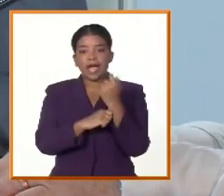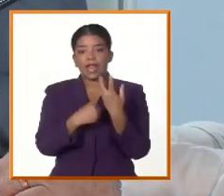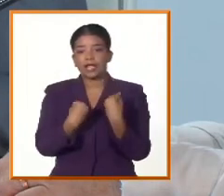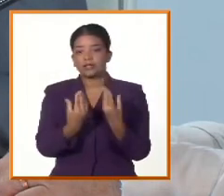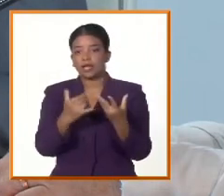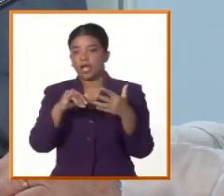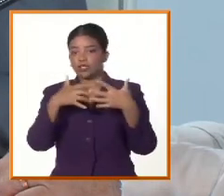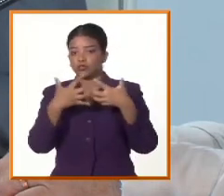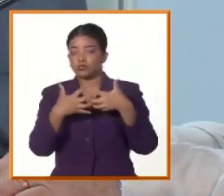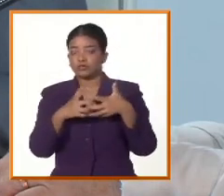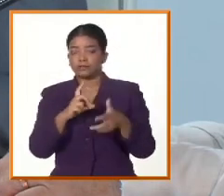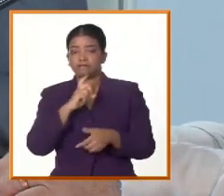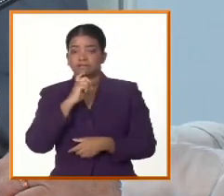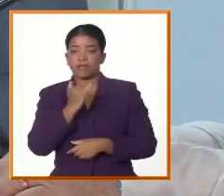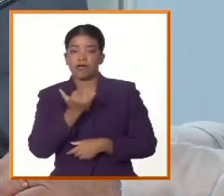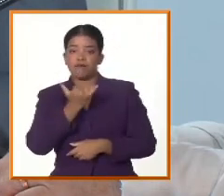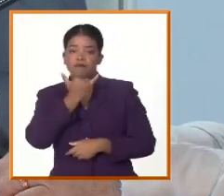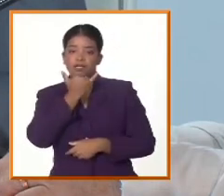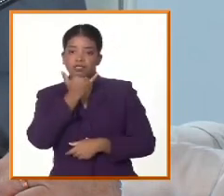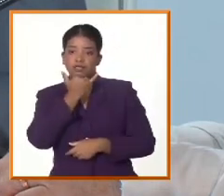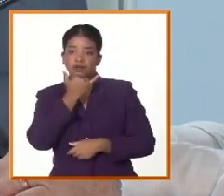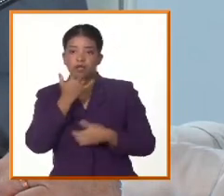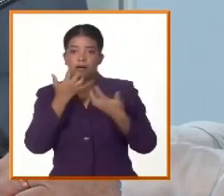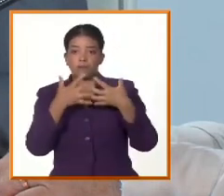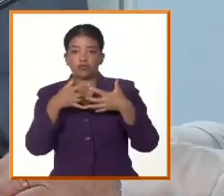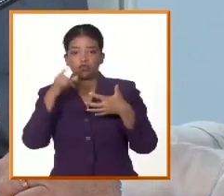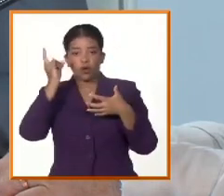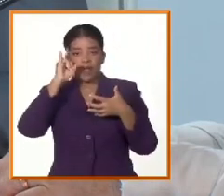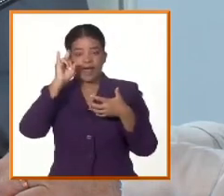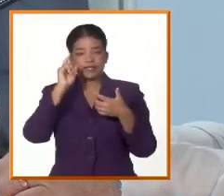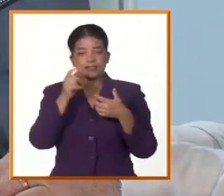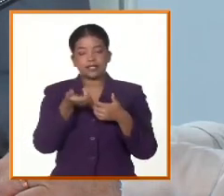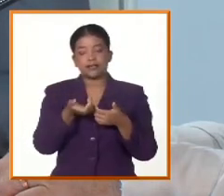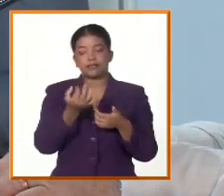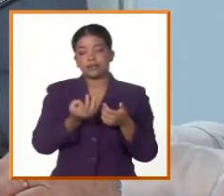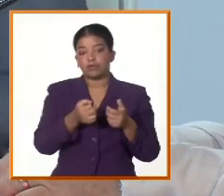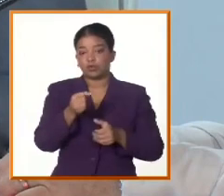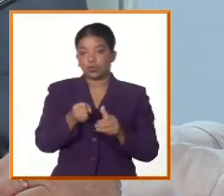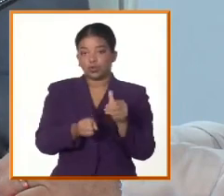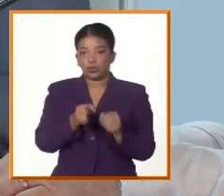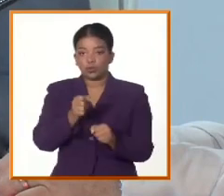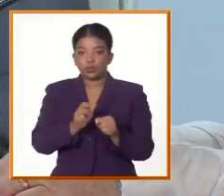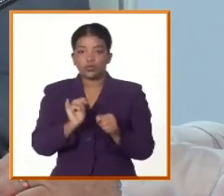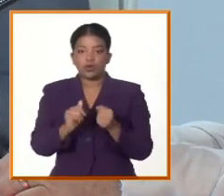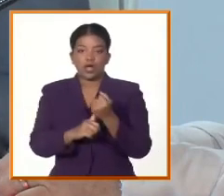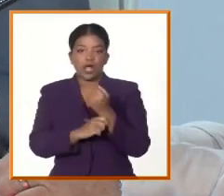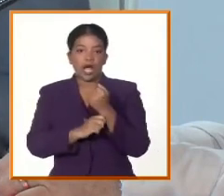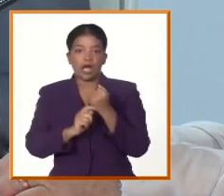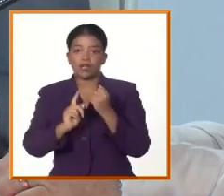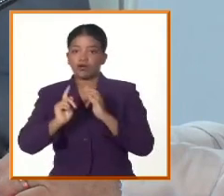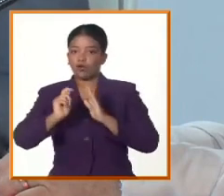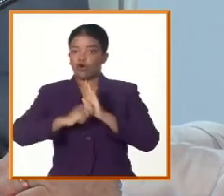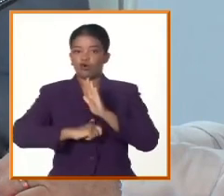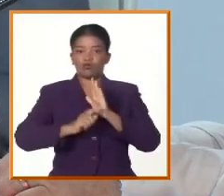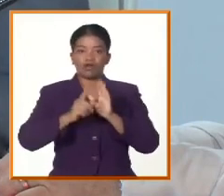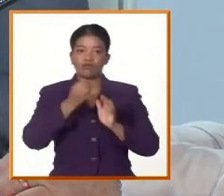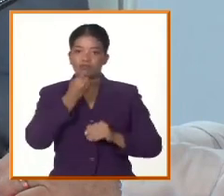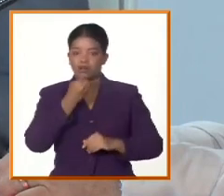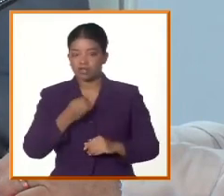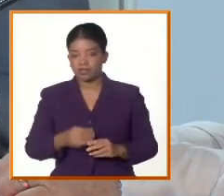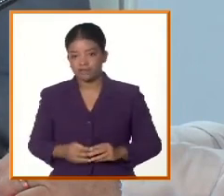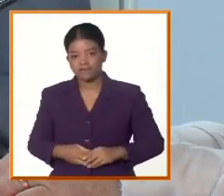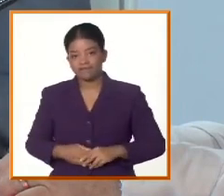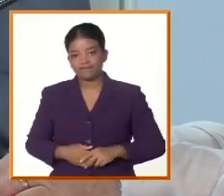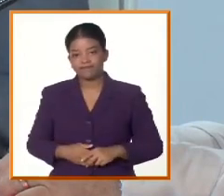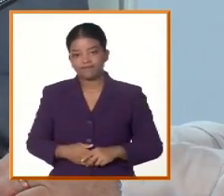importante de productores de leche y de carne que todavía no hemos podido contratar y otro que se han visitado y no han todavía no han firmado el contrato y han hecho ese compromiso